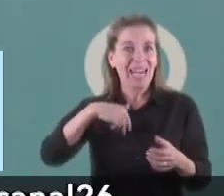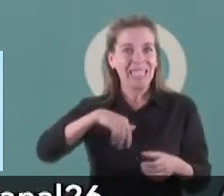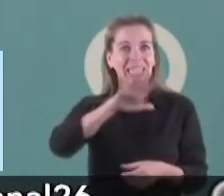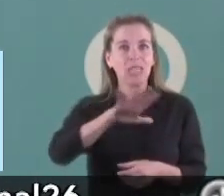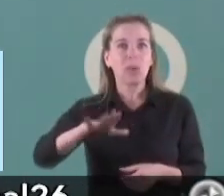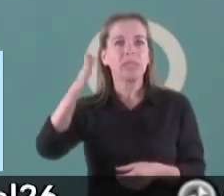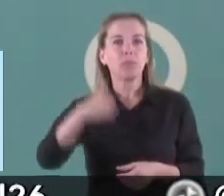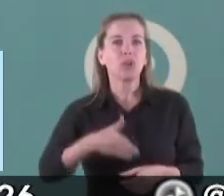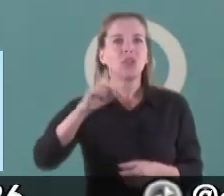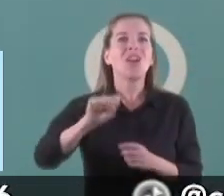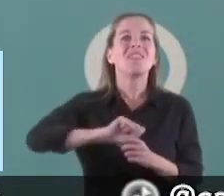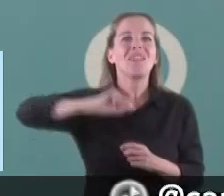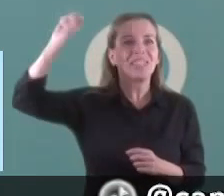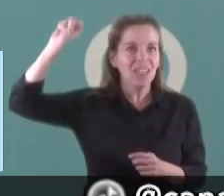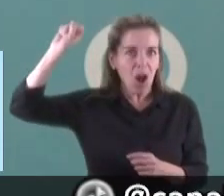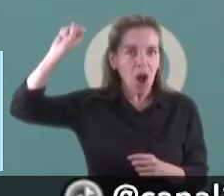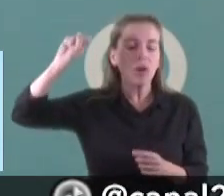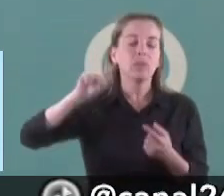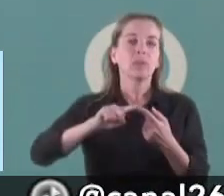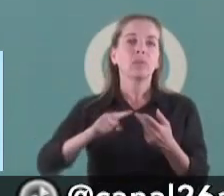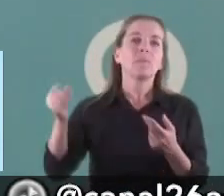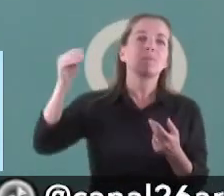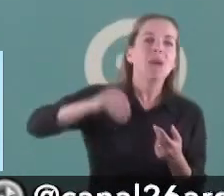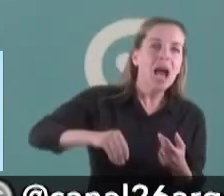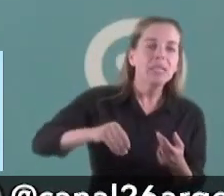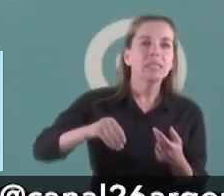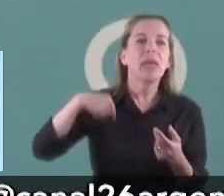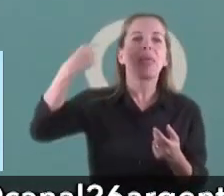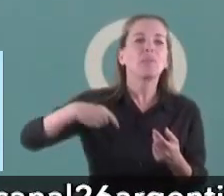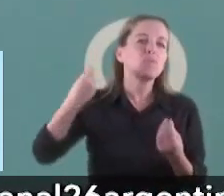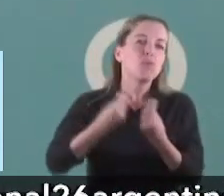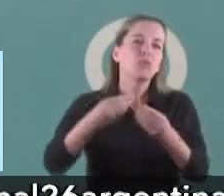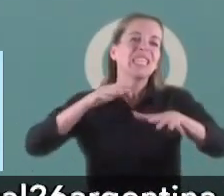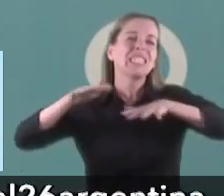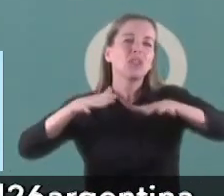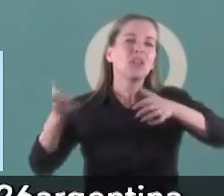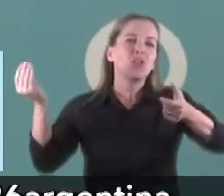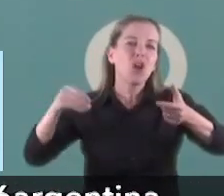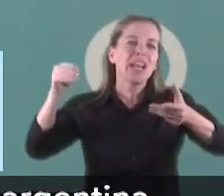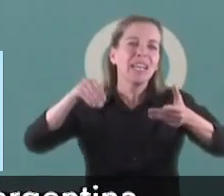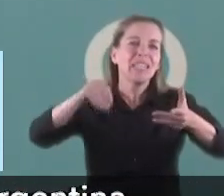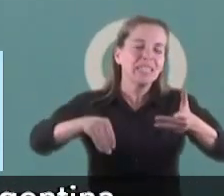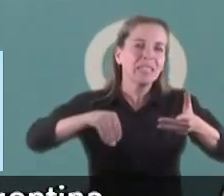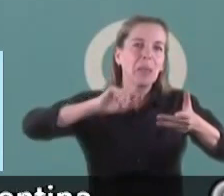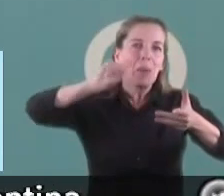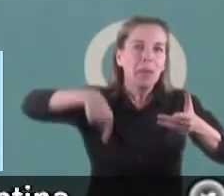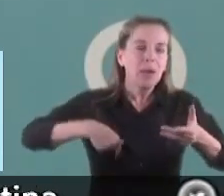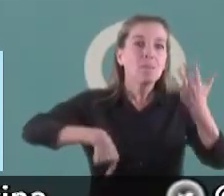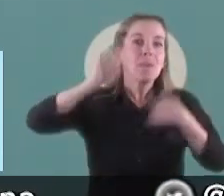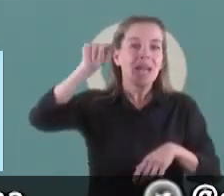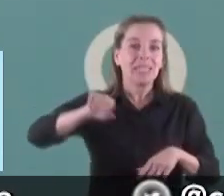inflación a ese 55% de inflación hubo una serie de hechos fundamentalmente Este año